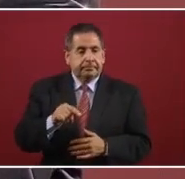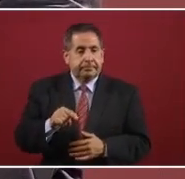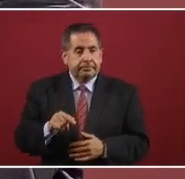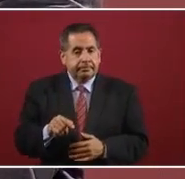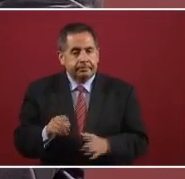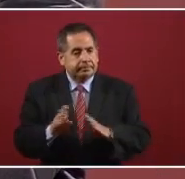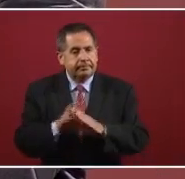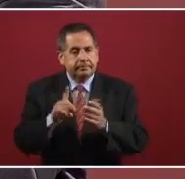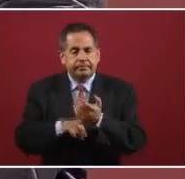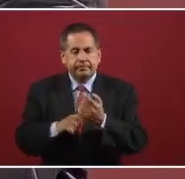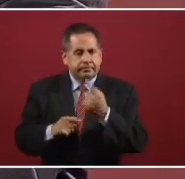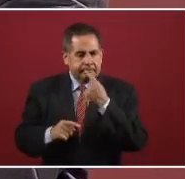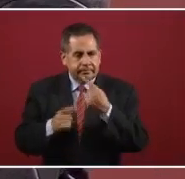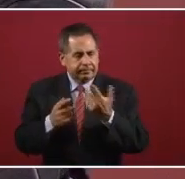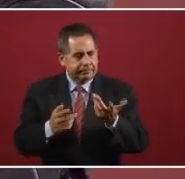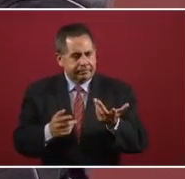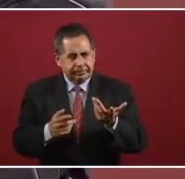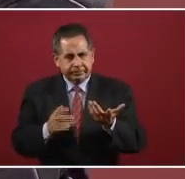bajó a